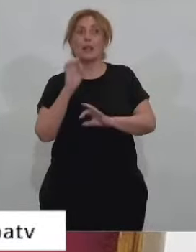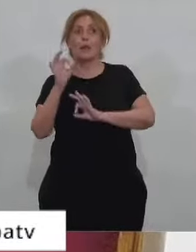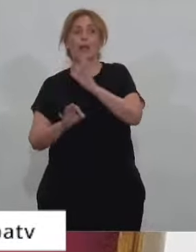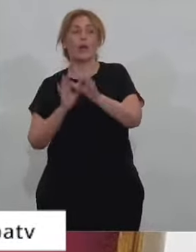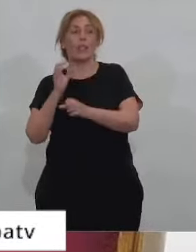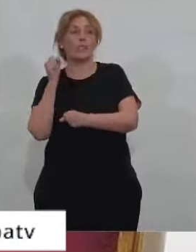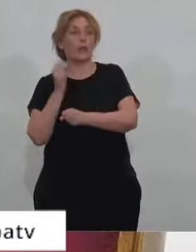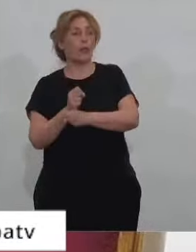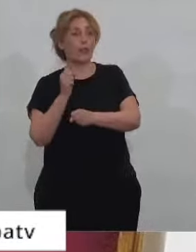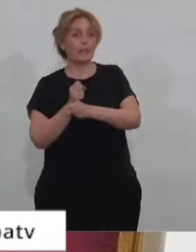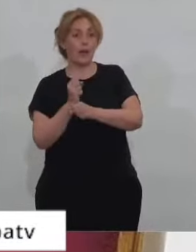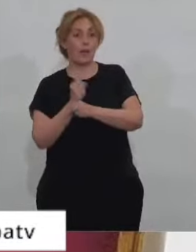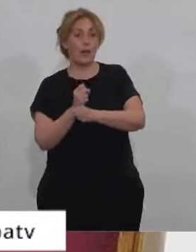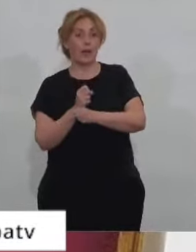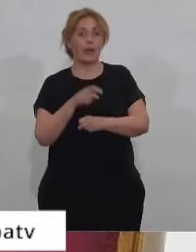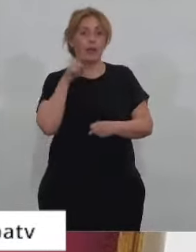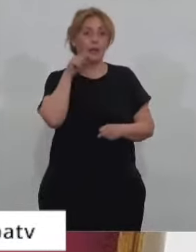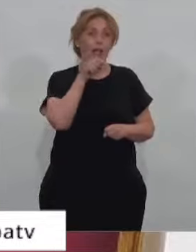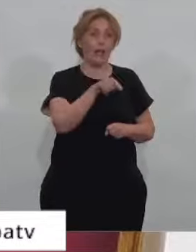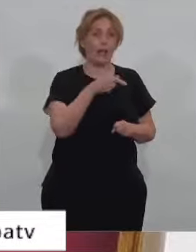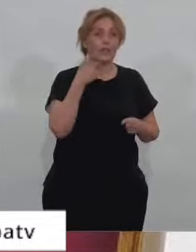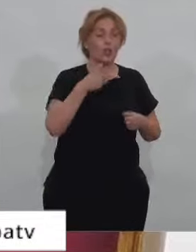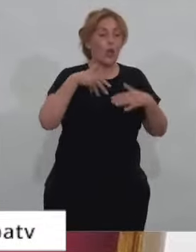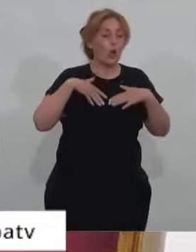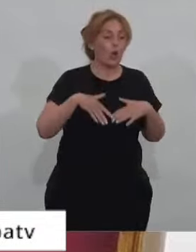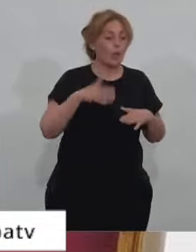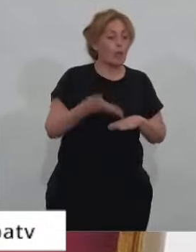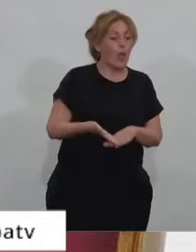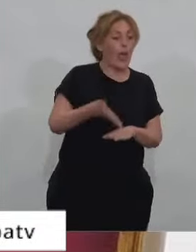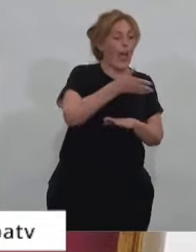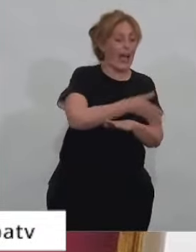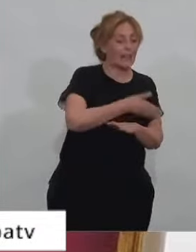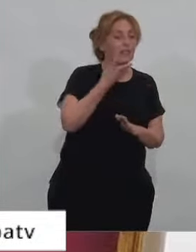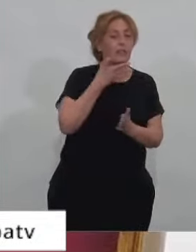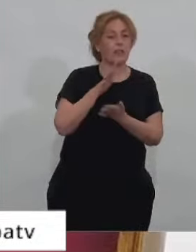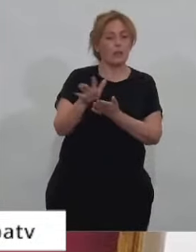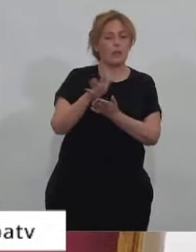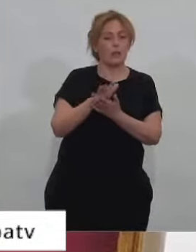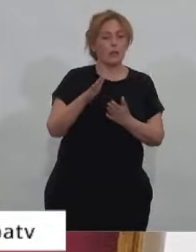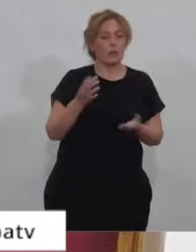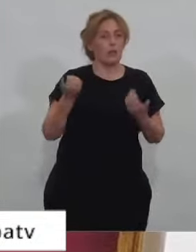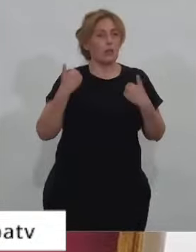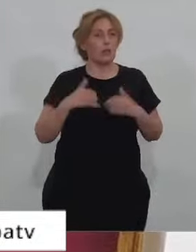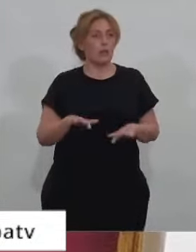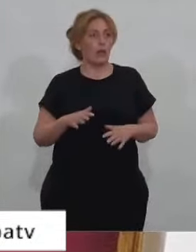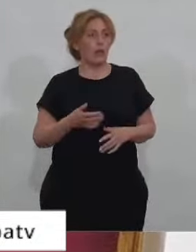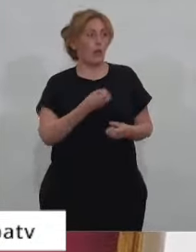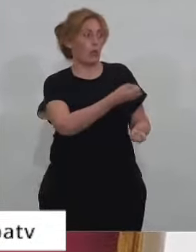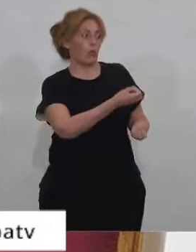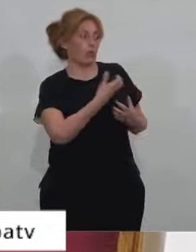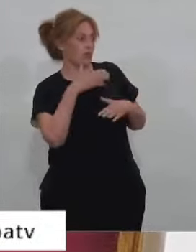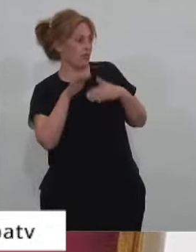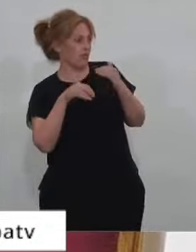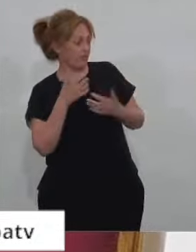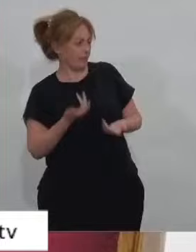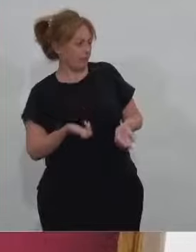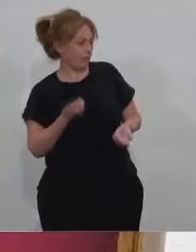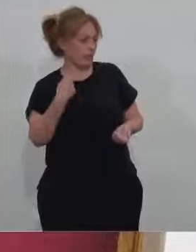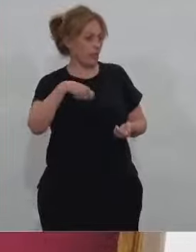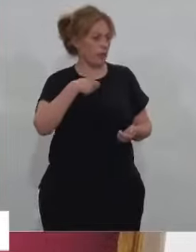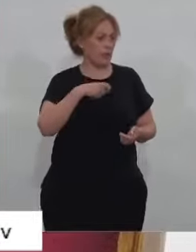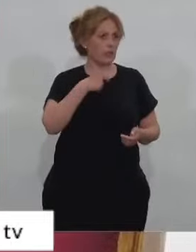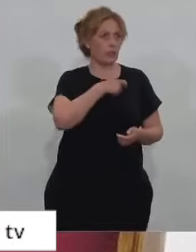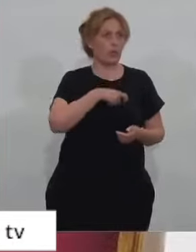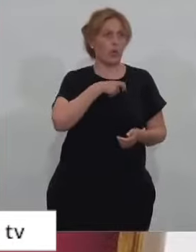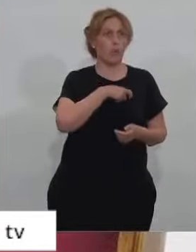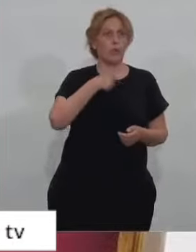el día anterior, cuando tuvimos conocimiento de la convocatoria. El presidente de la comisión podía ir perfectamente, sabiendo que yo estaba aquí, haberse